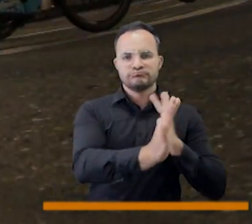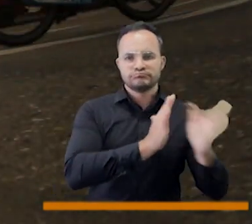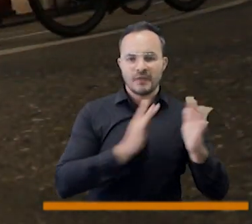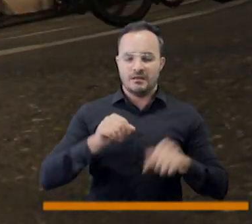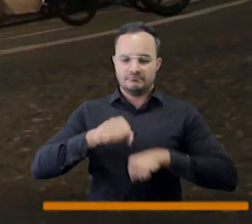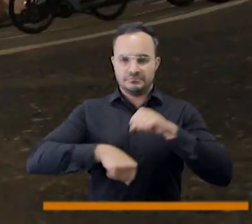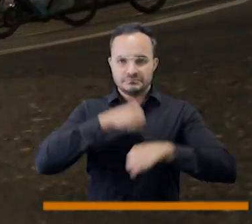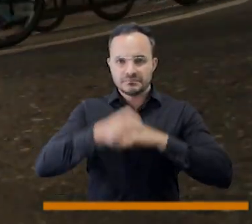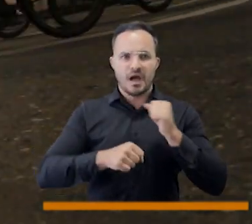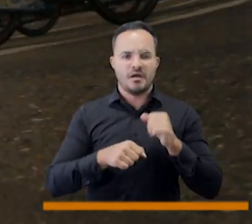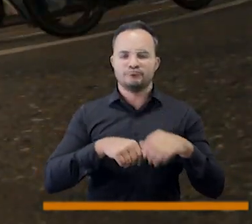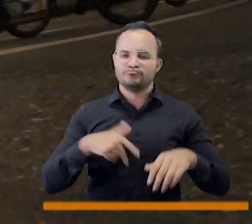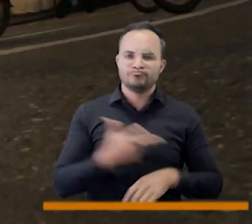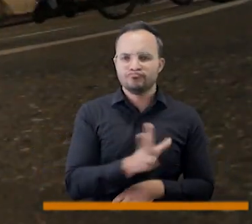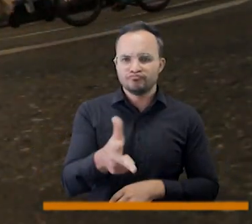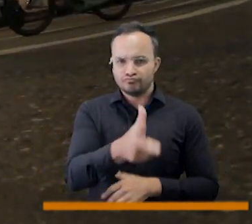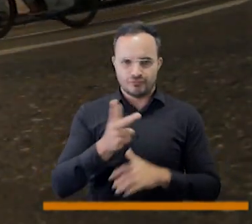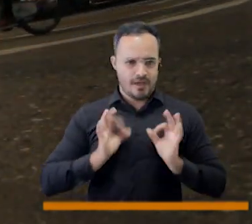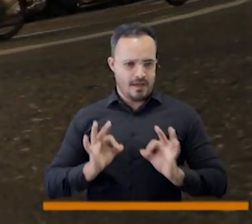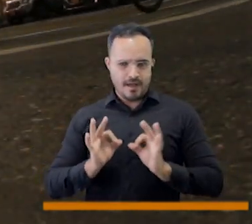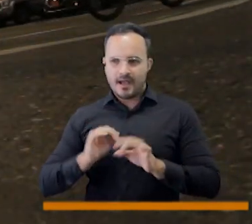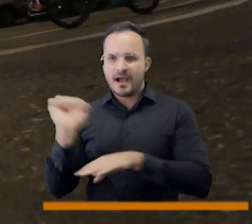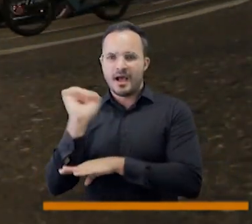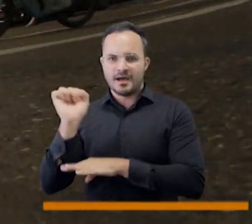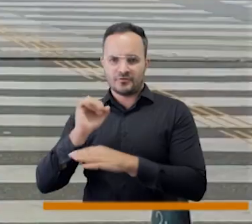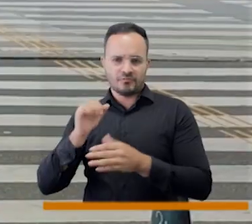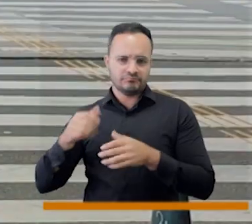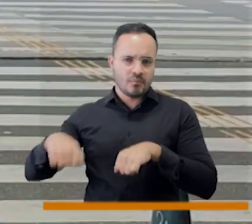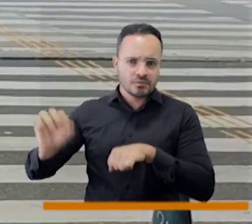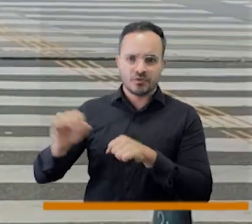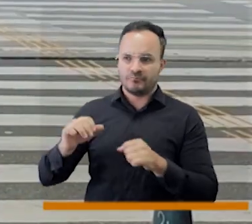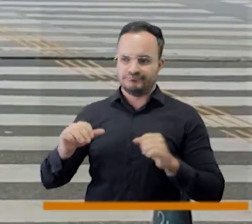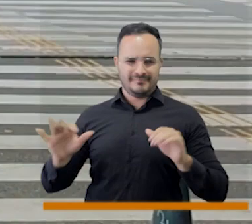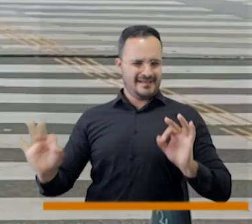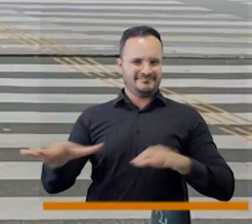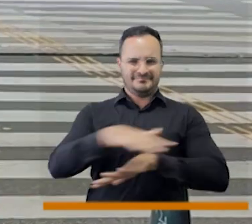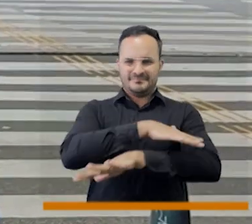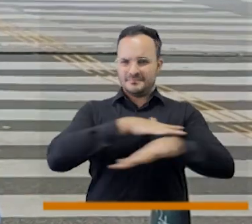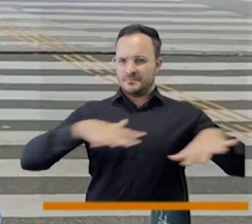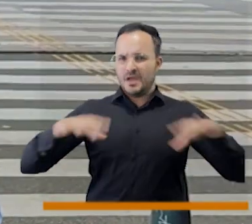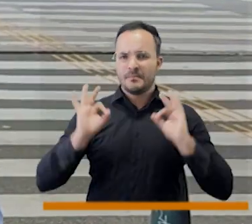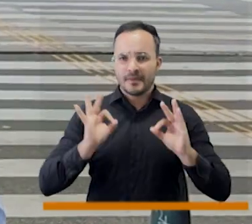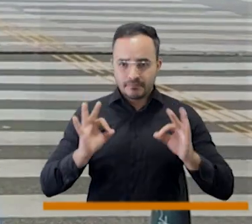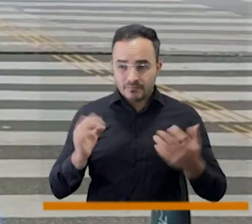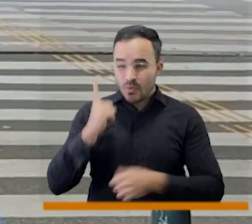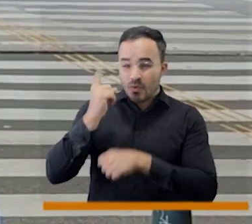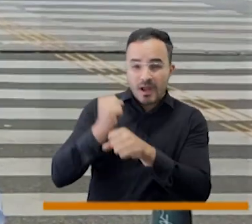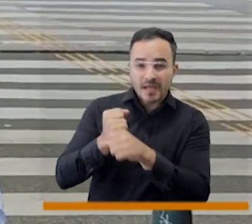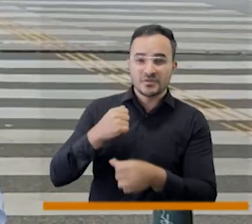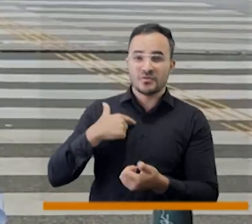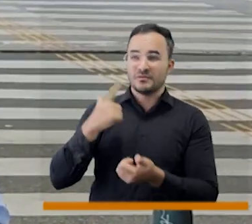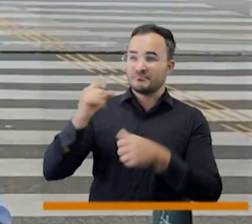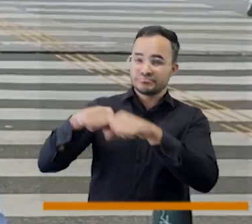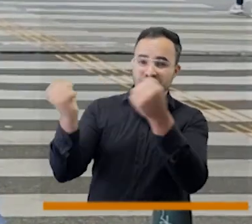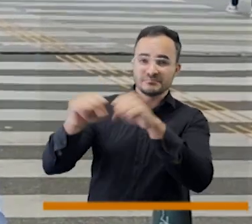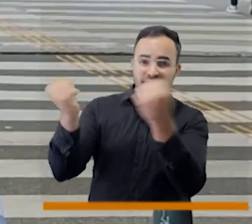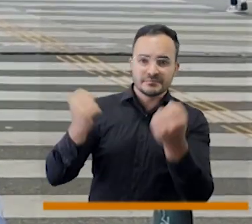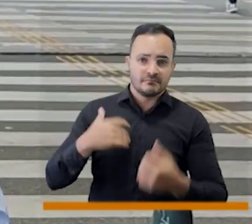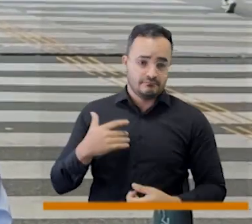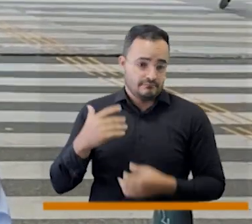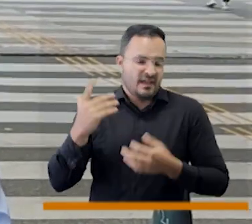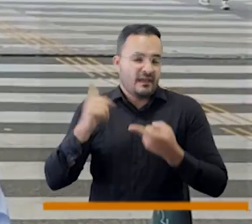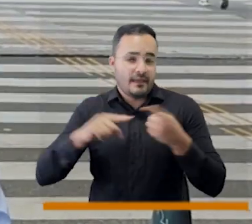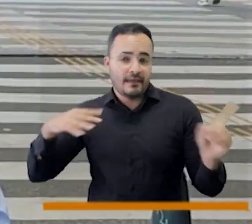ciclística. Cada daño que se realiza en esta infraestructura nos aumenta el riesgo